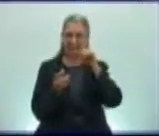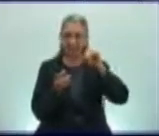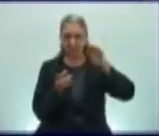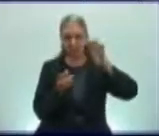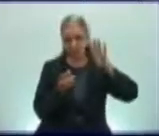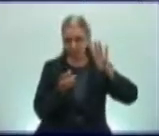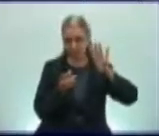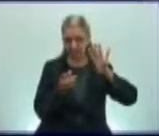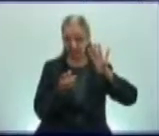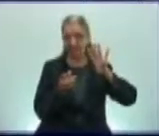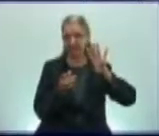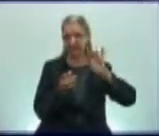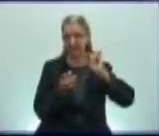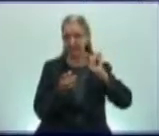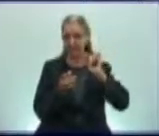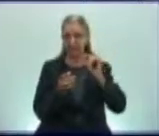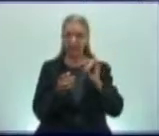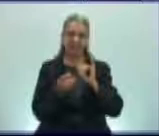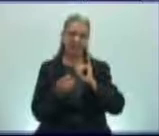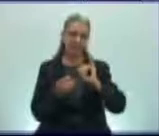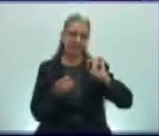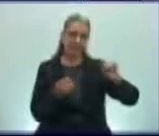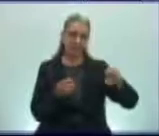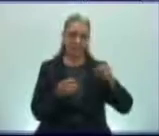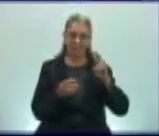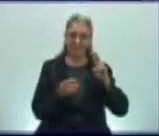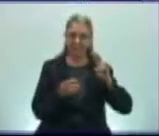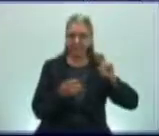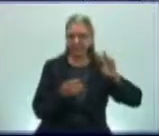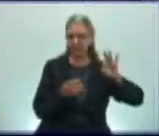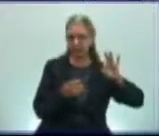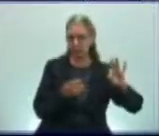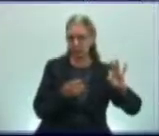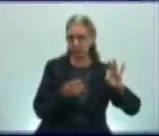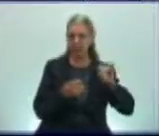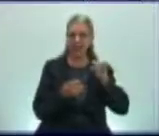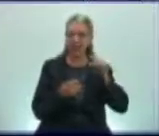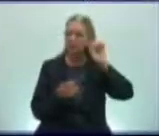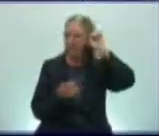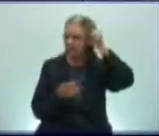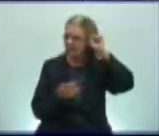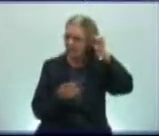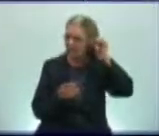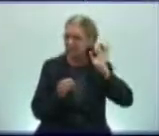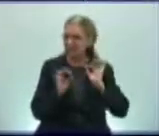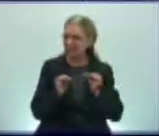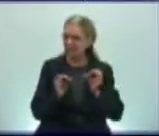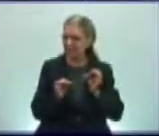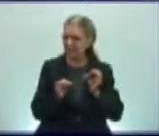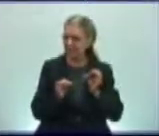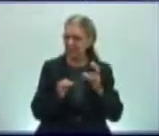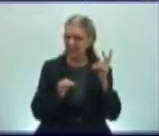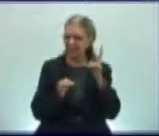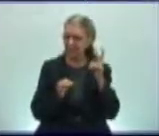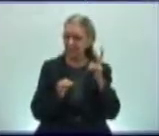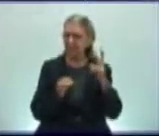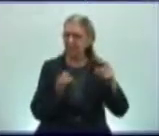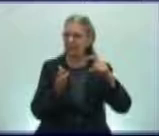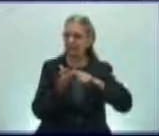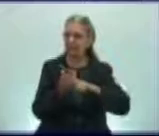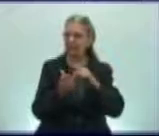menudo cuando estamos trabajando con la expresión que relaciona la longitud con el radio. Y